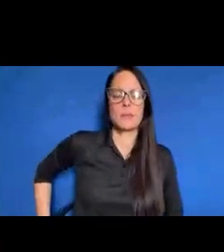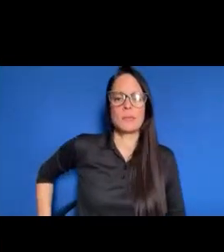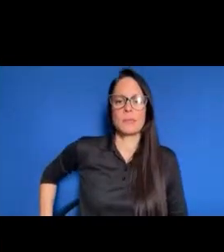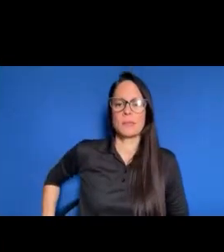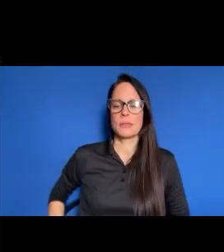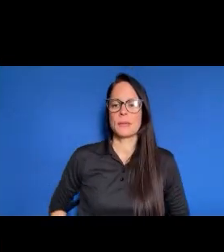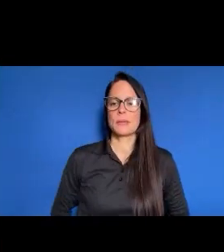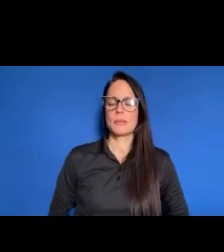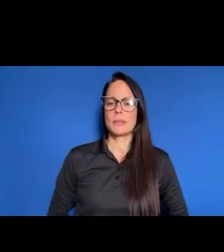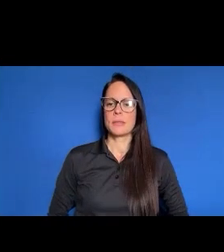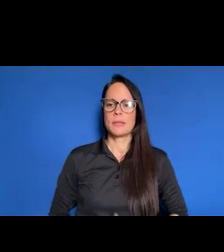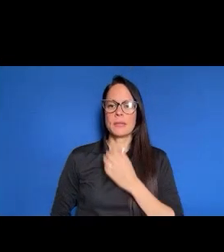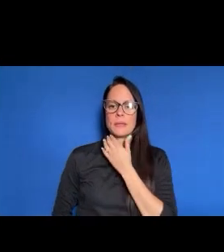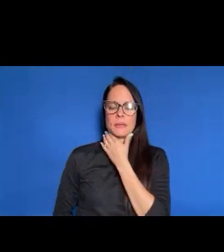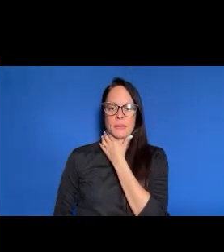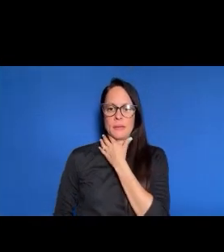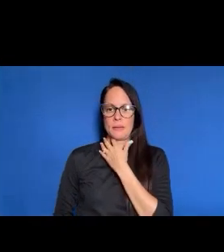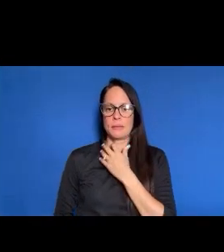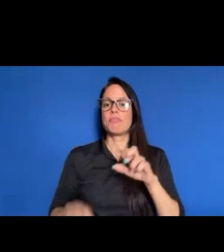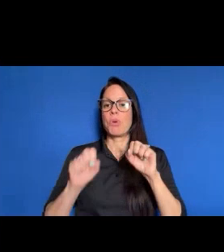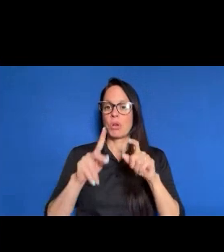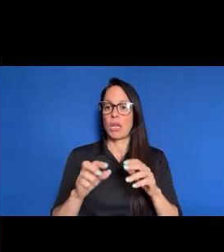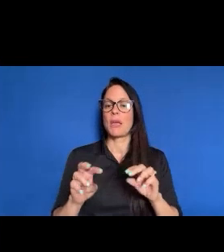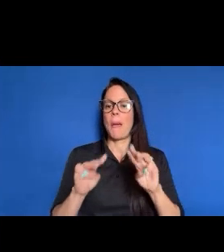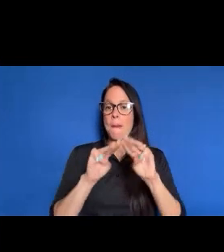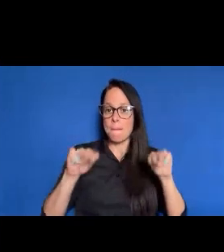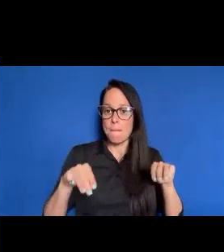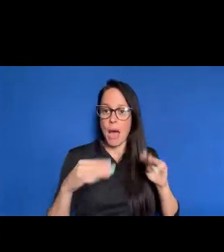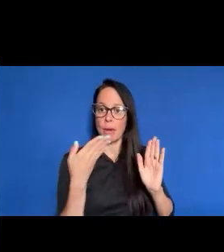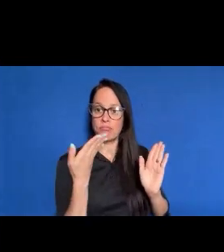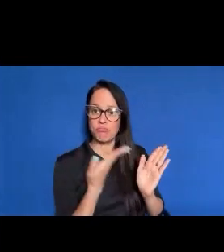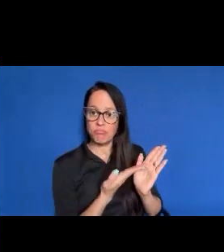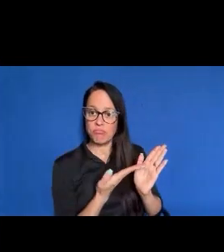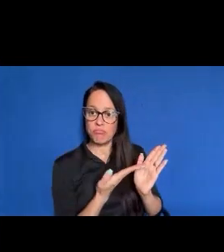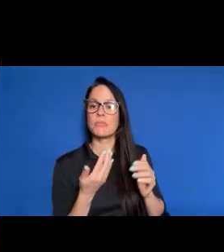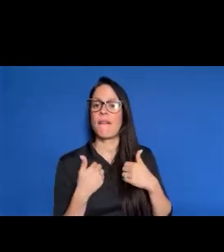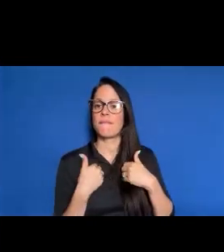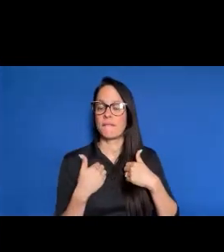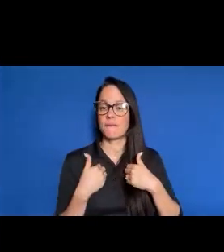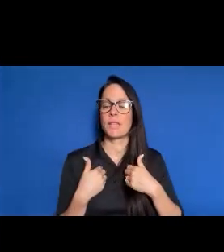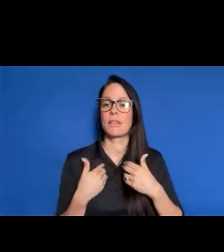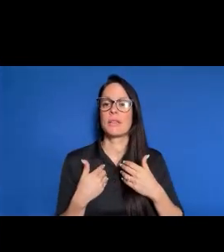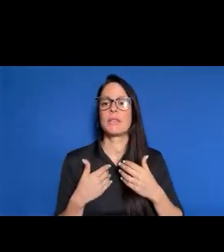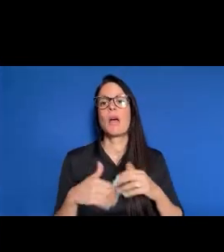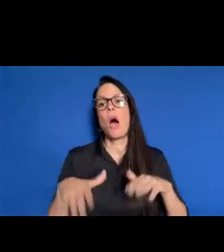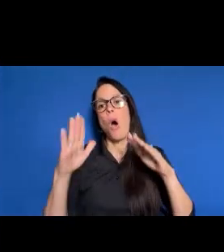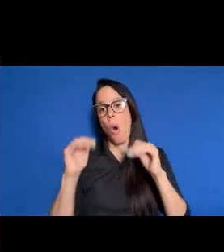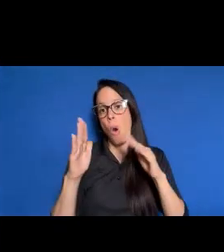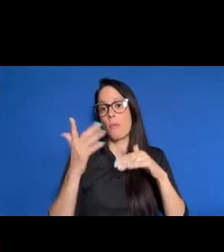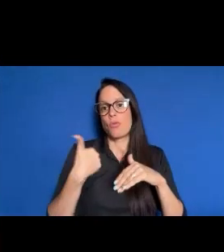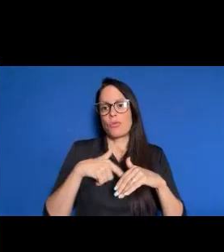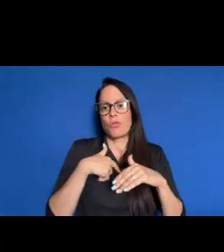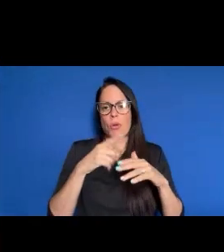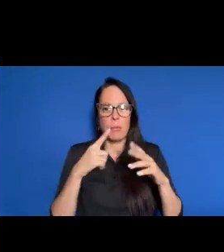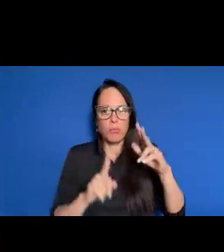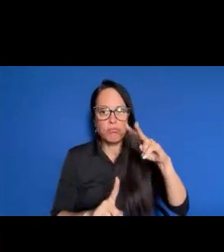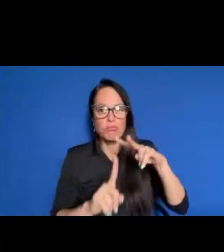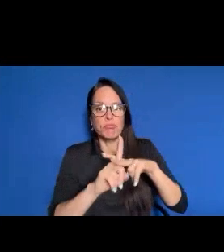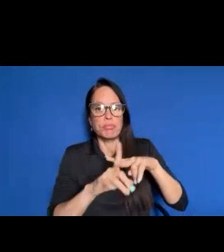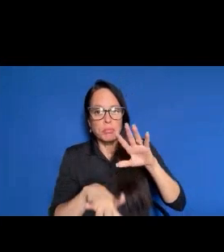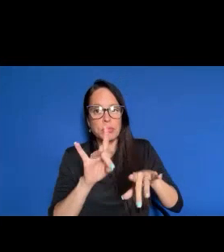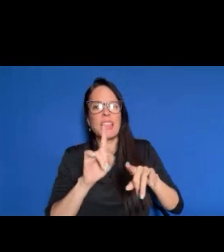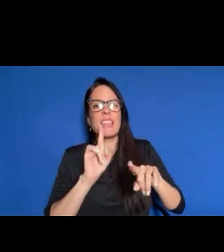Bueno, ahí les dejo los mapas. Espero que podamos cubrir más áreas, no necesariamente con este esfuerzo, sino con los